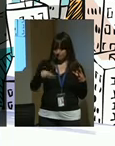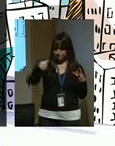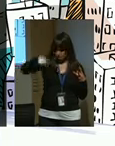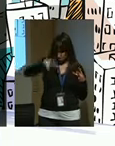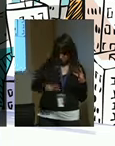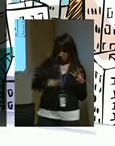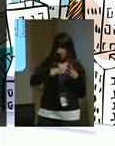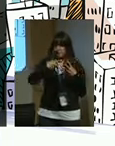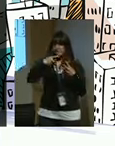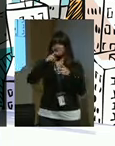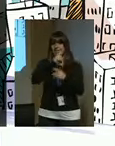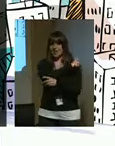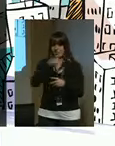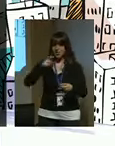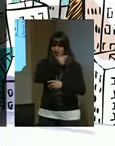de Aspain.